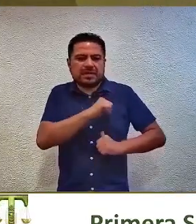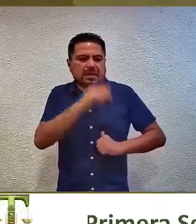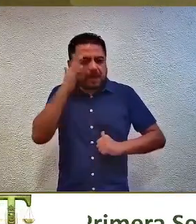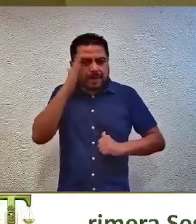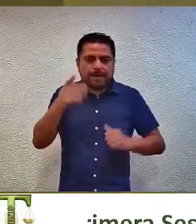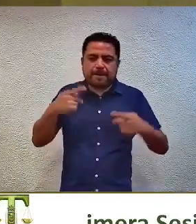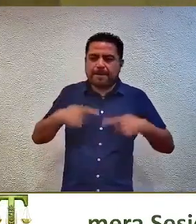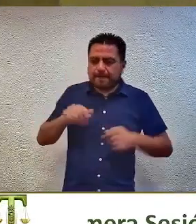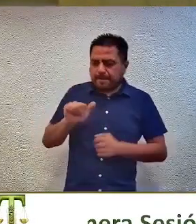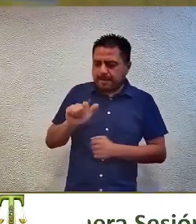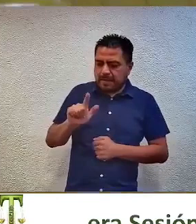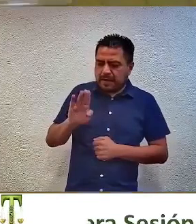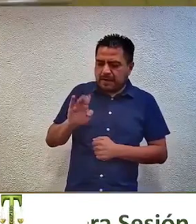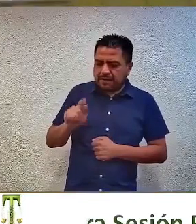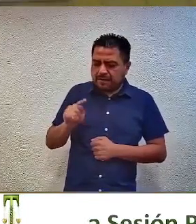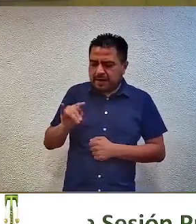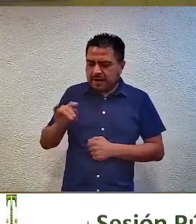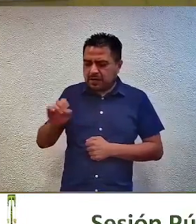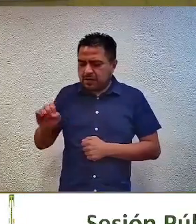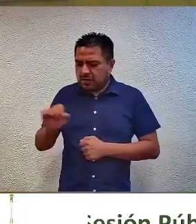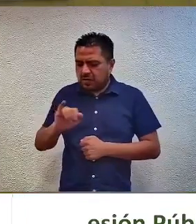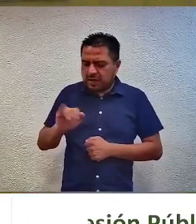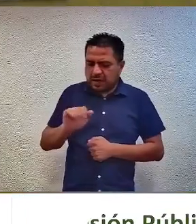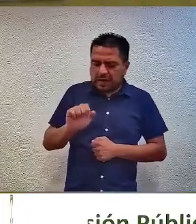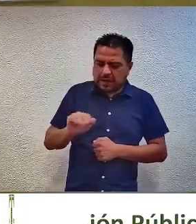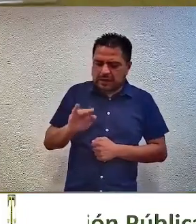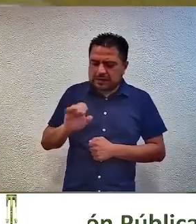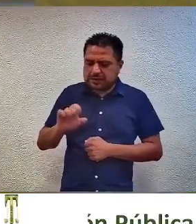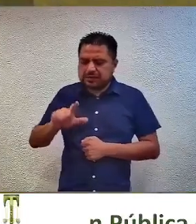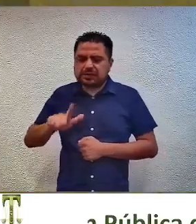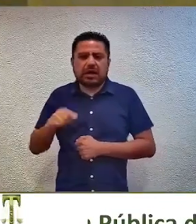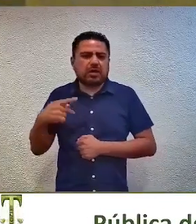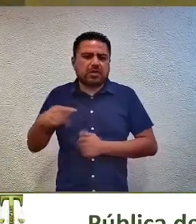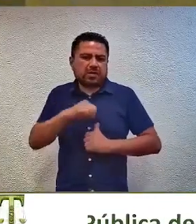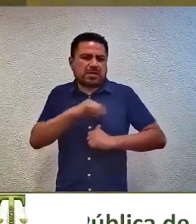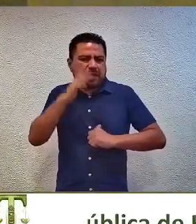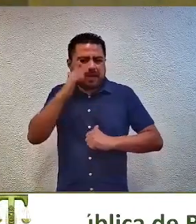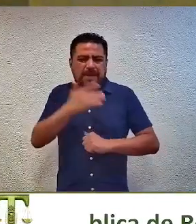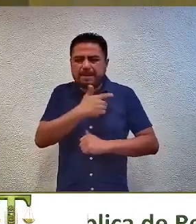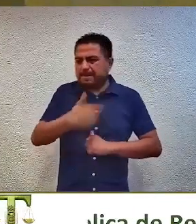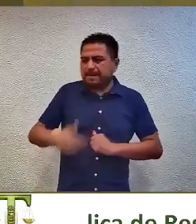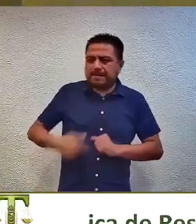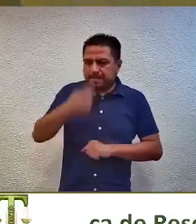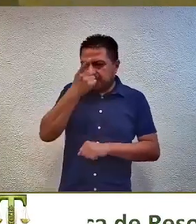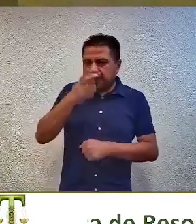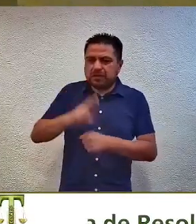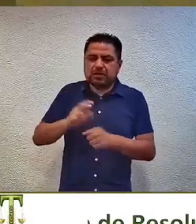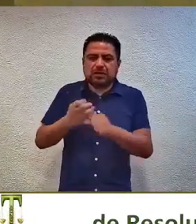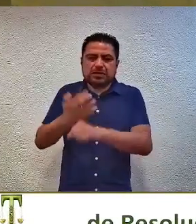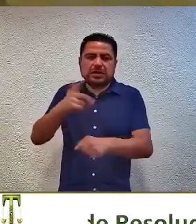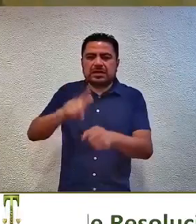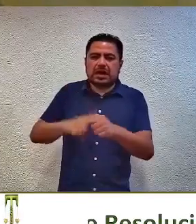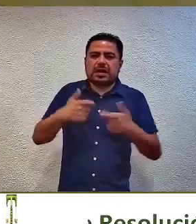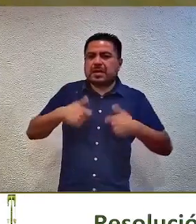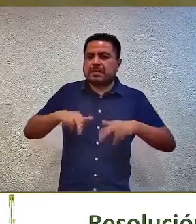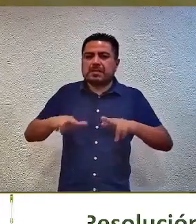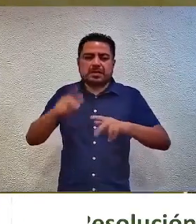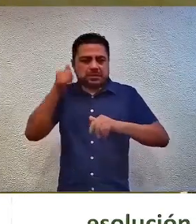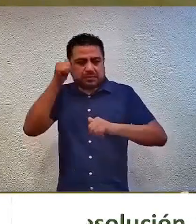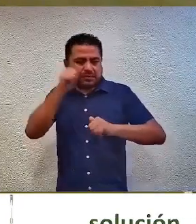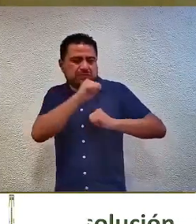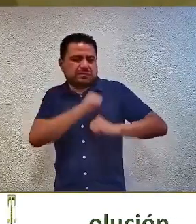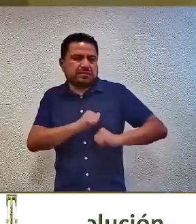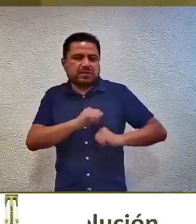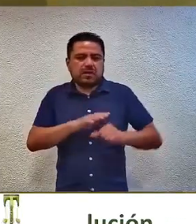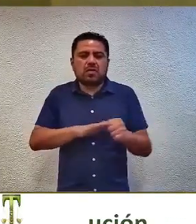ciudadanos Alberto Catalán Bastida y Mariano Hansel Patricio Abarca, en su carácter de presidente de la Dirección Estatal Ejecutiva y representante propietario